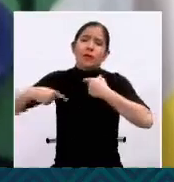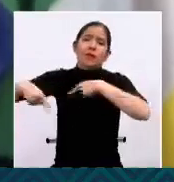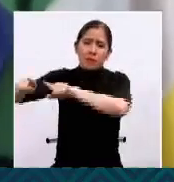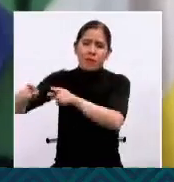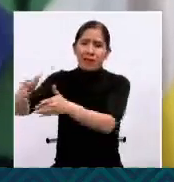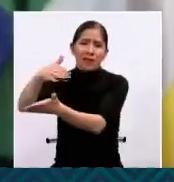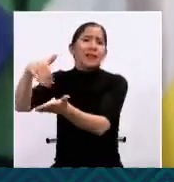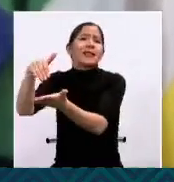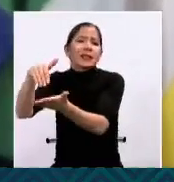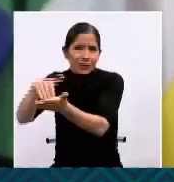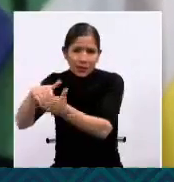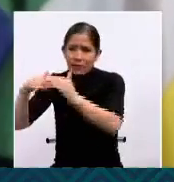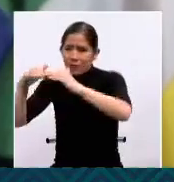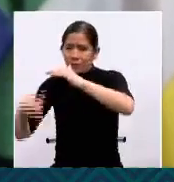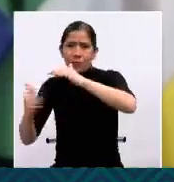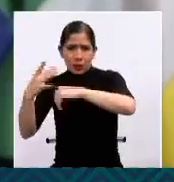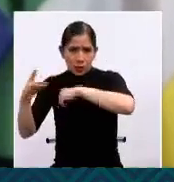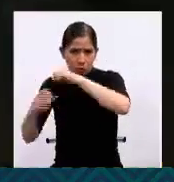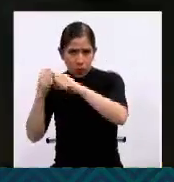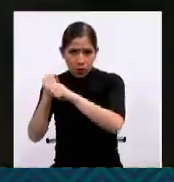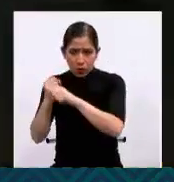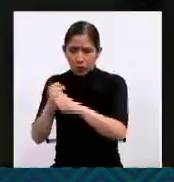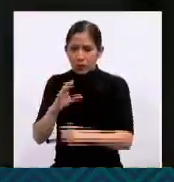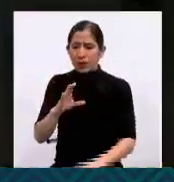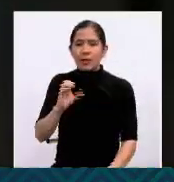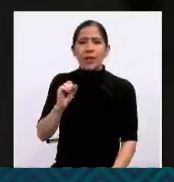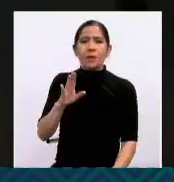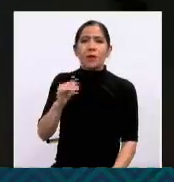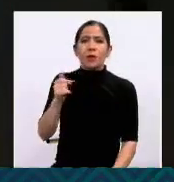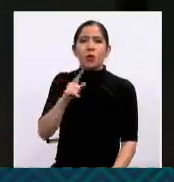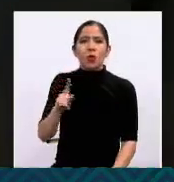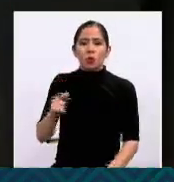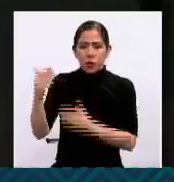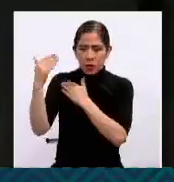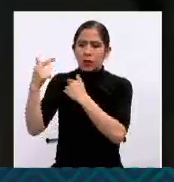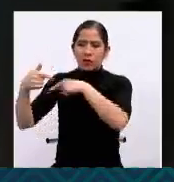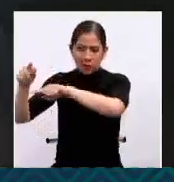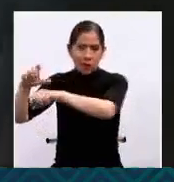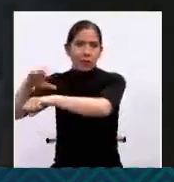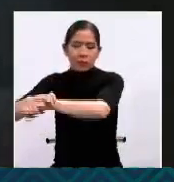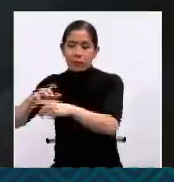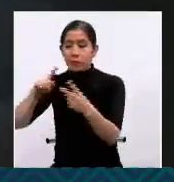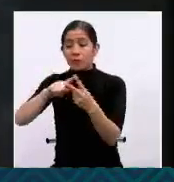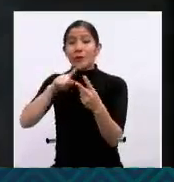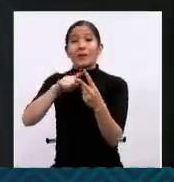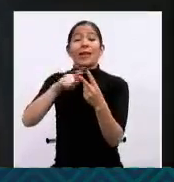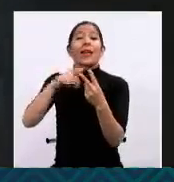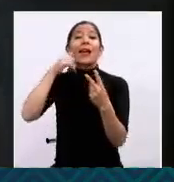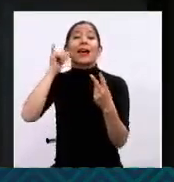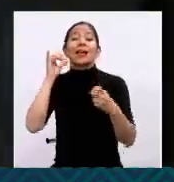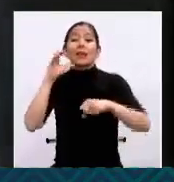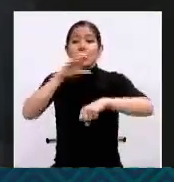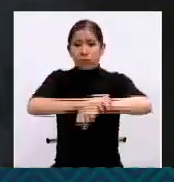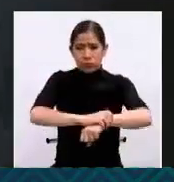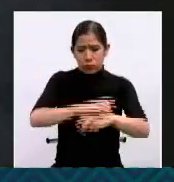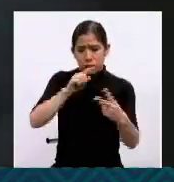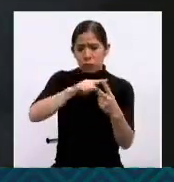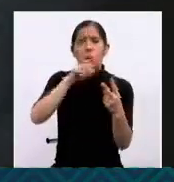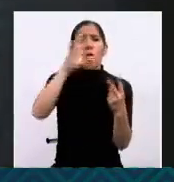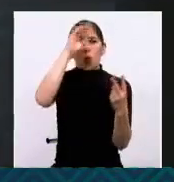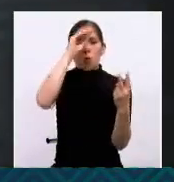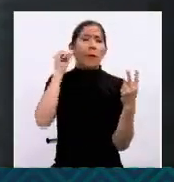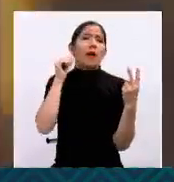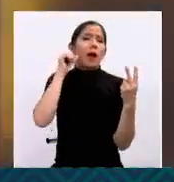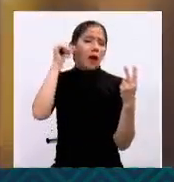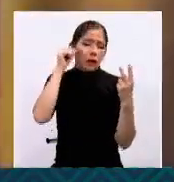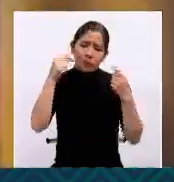cumpliendo una medida cautelar en el centro Cevicruz de Santa Cruz, y el segundo que ha sido cautelado el día de ayer, que es un adulto que también ya ha